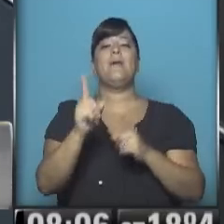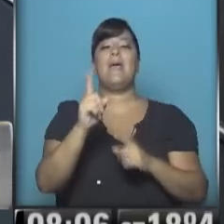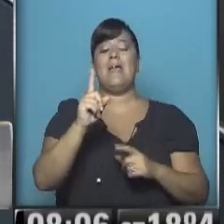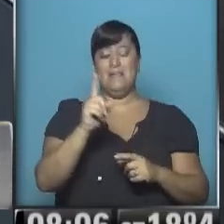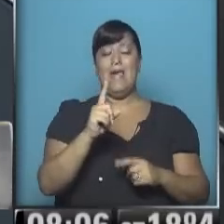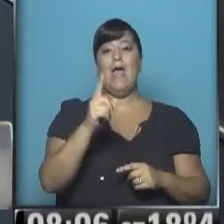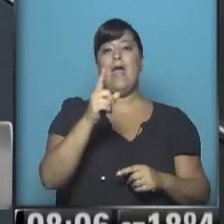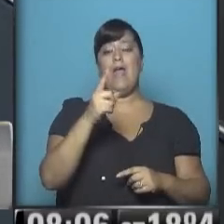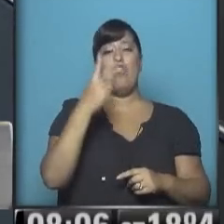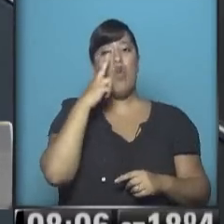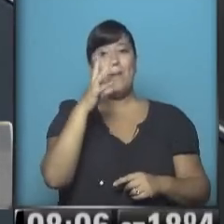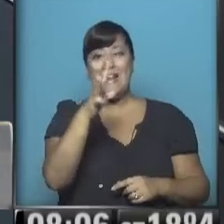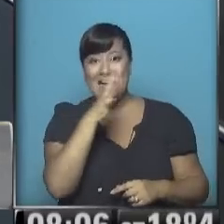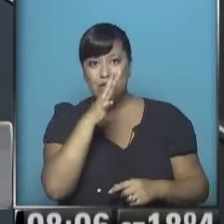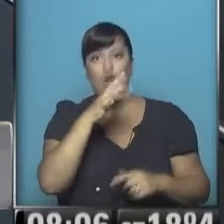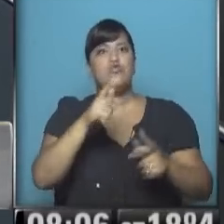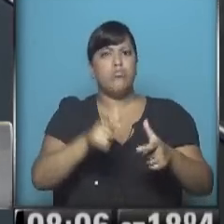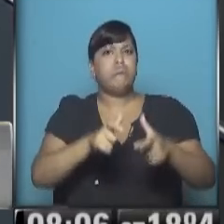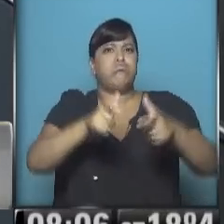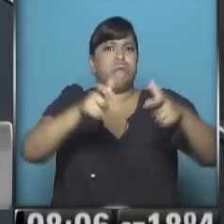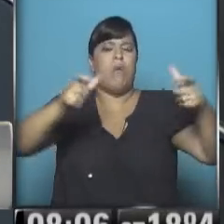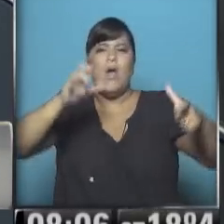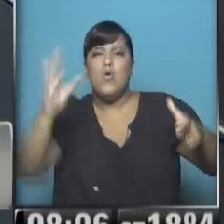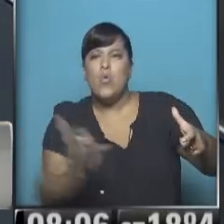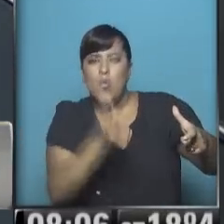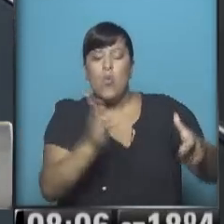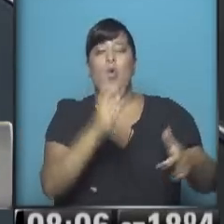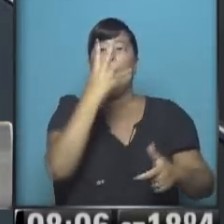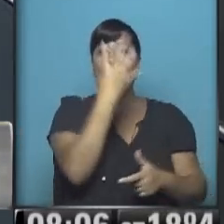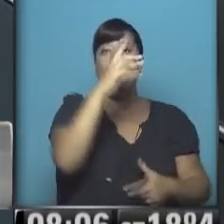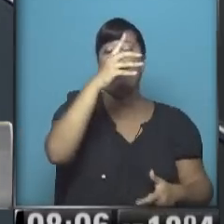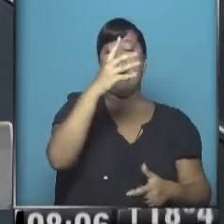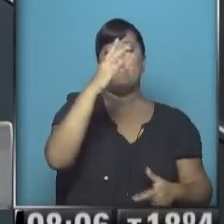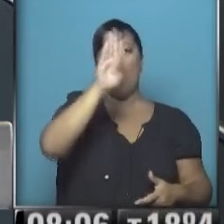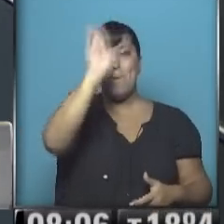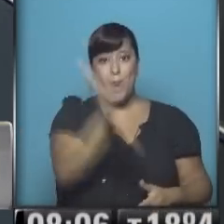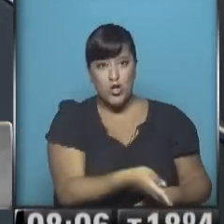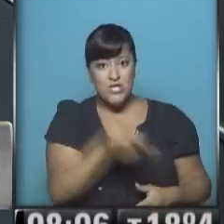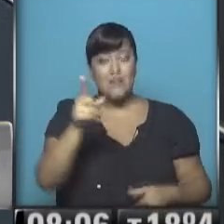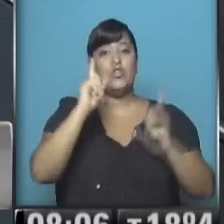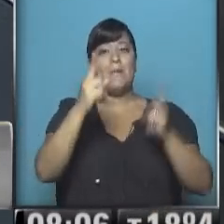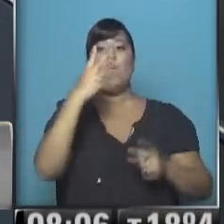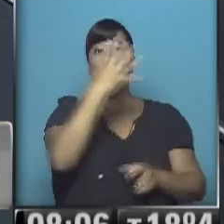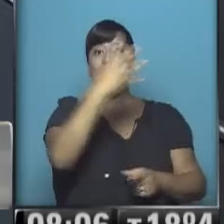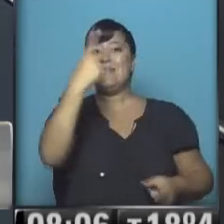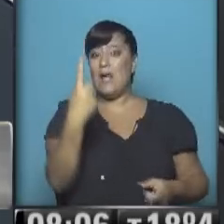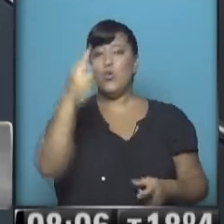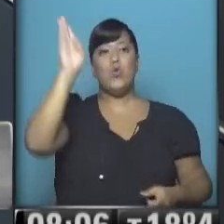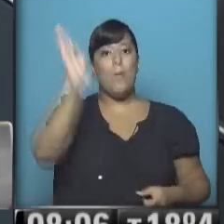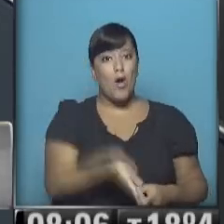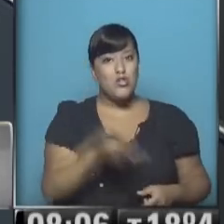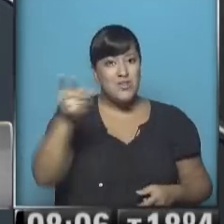2013 permitió un crecimiento en la producción de petróleo de 4 puntos porcentuales 41 por respecto al 37